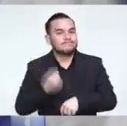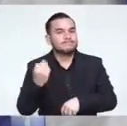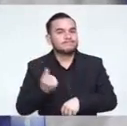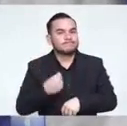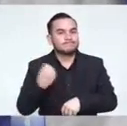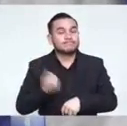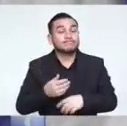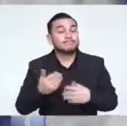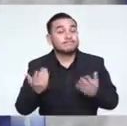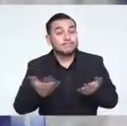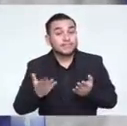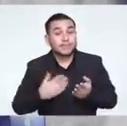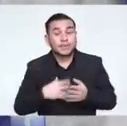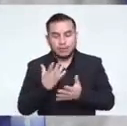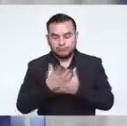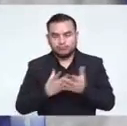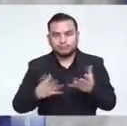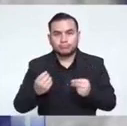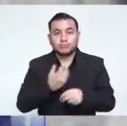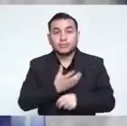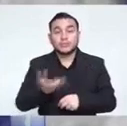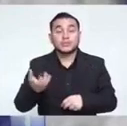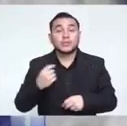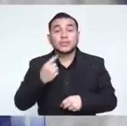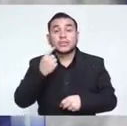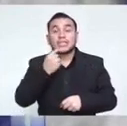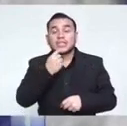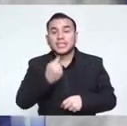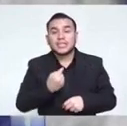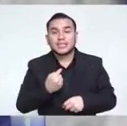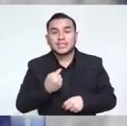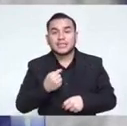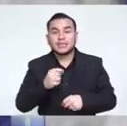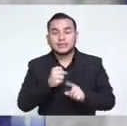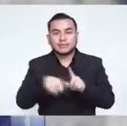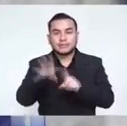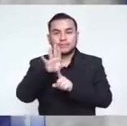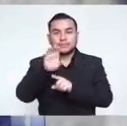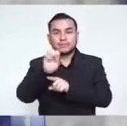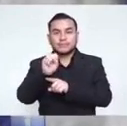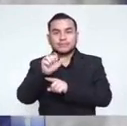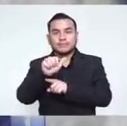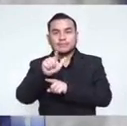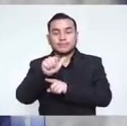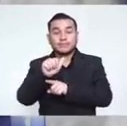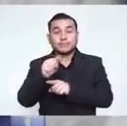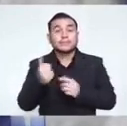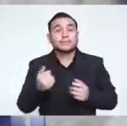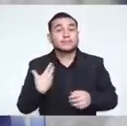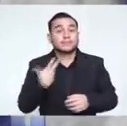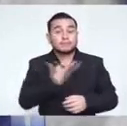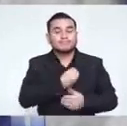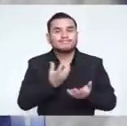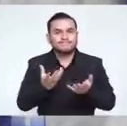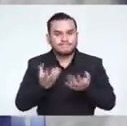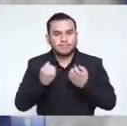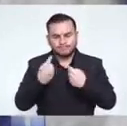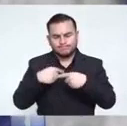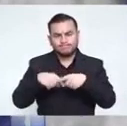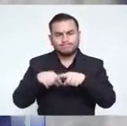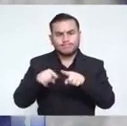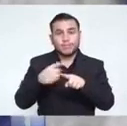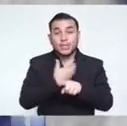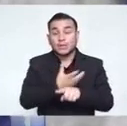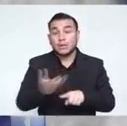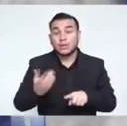rápida, una solución a lo que la sala ha dictaminado. Nosotros queremos seguir cumpliendo y en razón